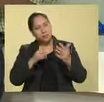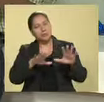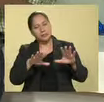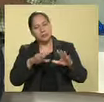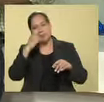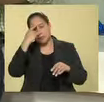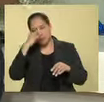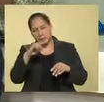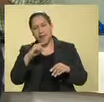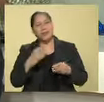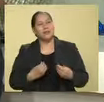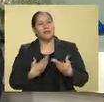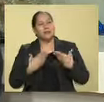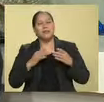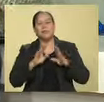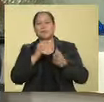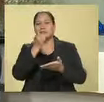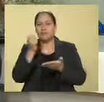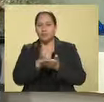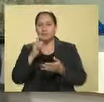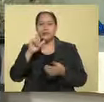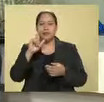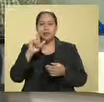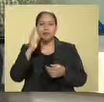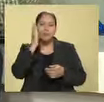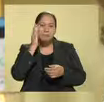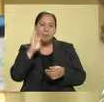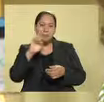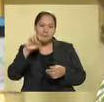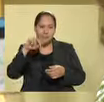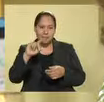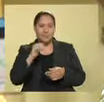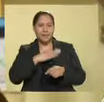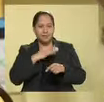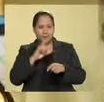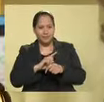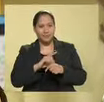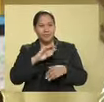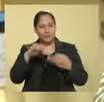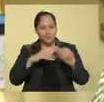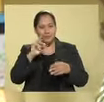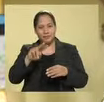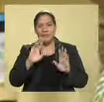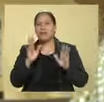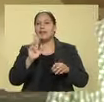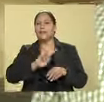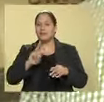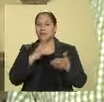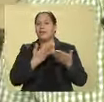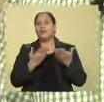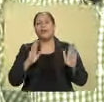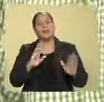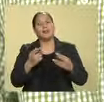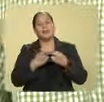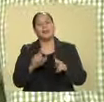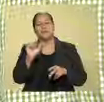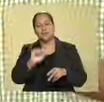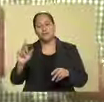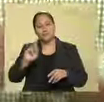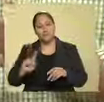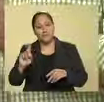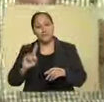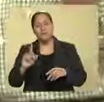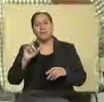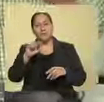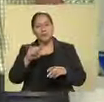para hacer y disfrutar de la capital. Brenda, buenos días. Muy buenos días. Buenos días a todos. De verdad, ya es viernes, ahora sí que ya empezó el fin de semana.